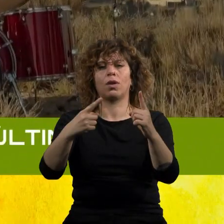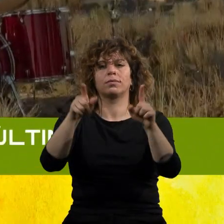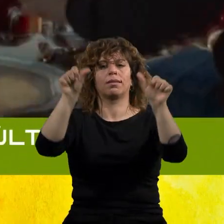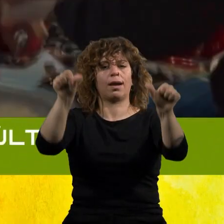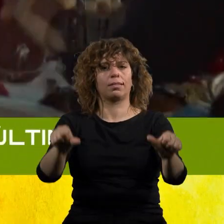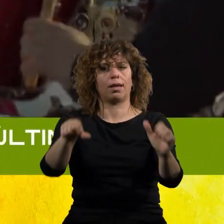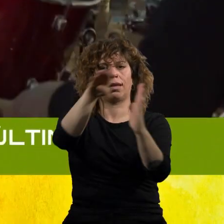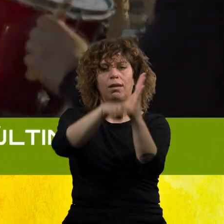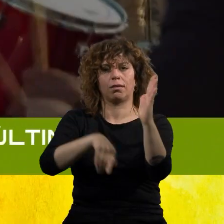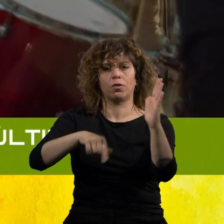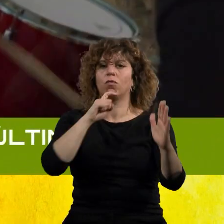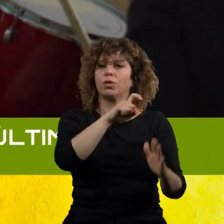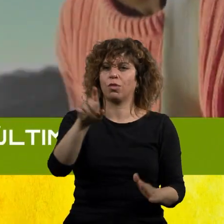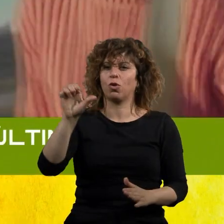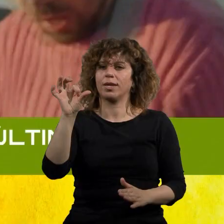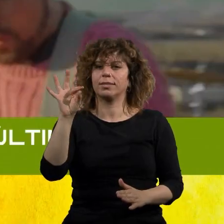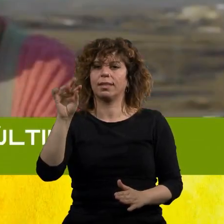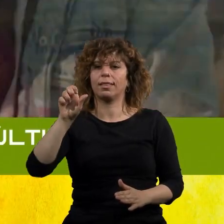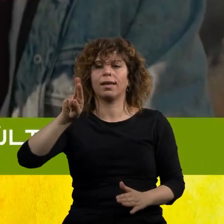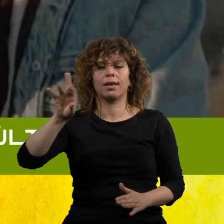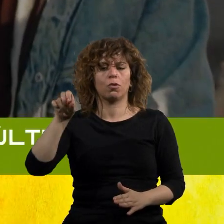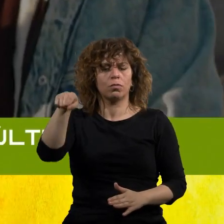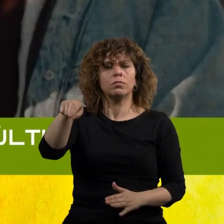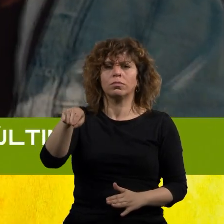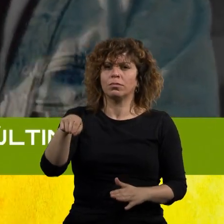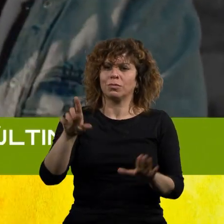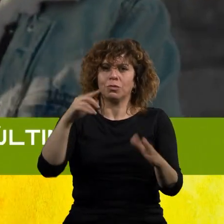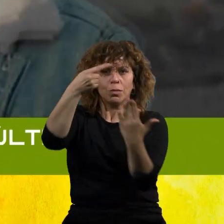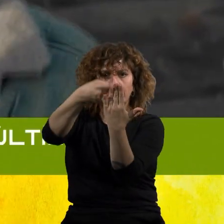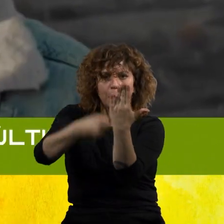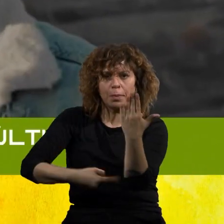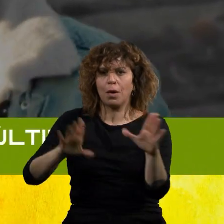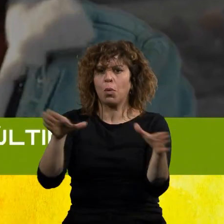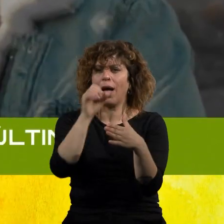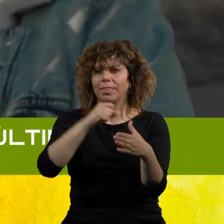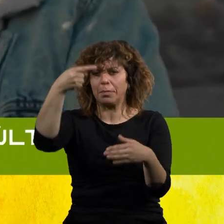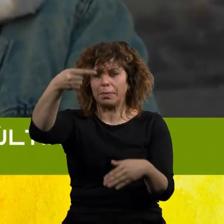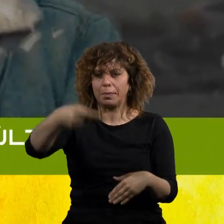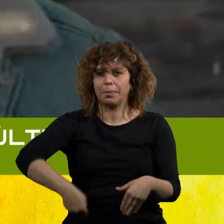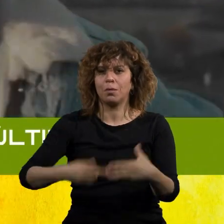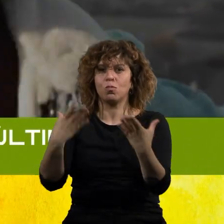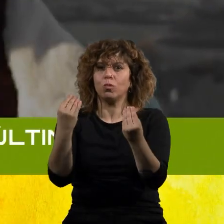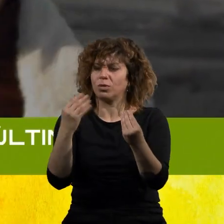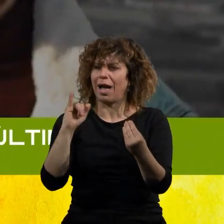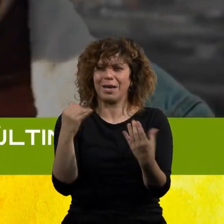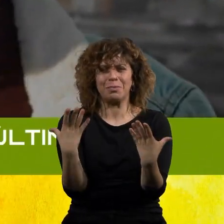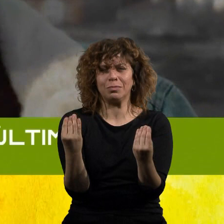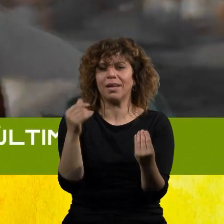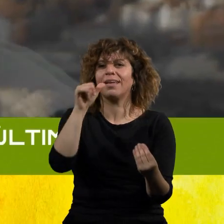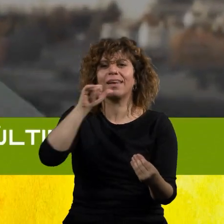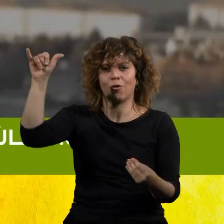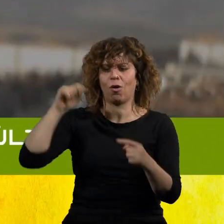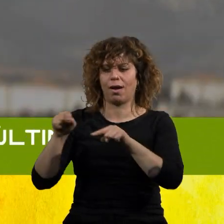aquí, Sala Fundición, El Estéreo, y da gusto ver que hay tantas bandas, es una maravilla. Levantas una pedra y hay una banda buena en La Rioja, o sea